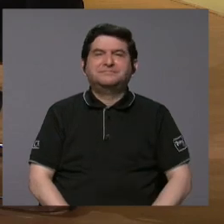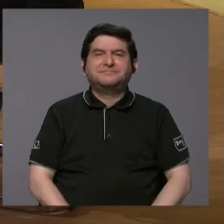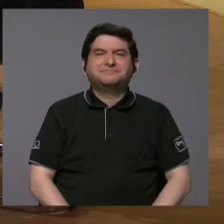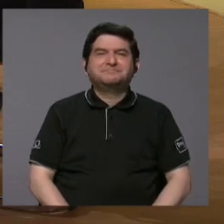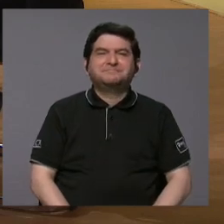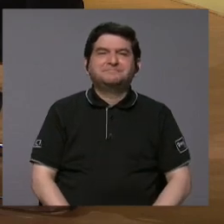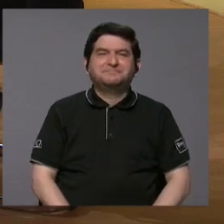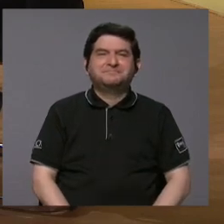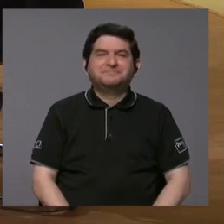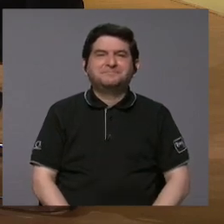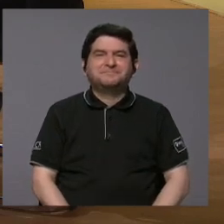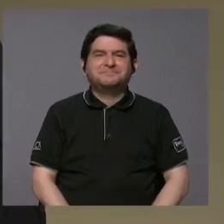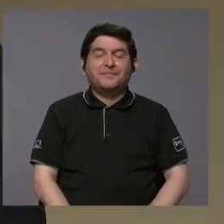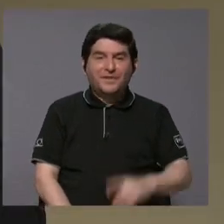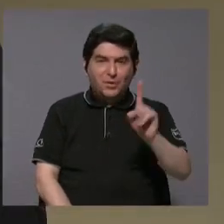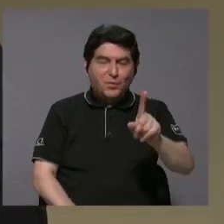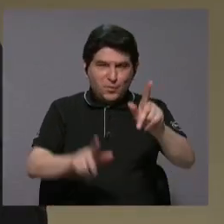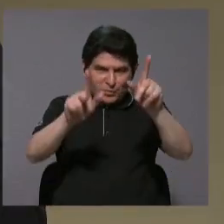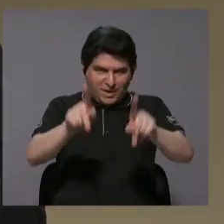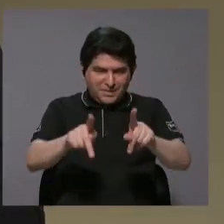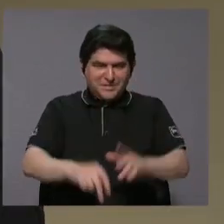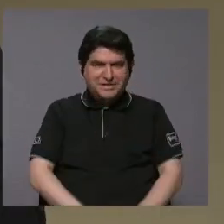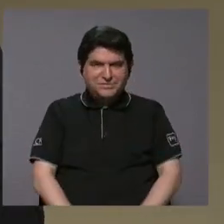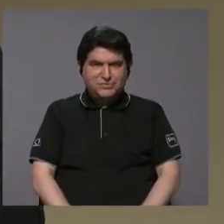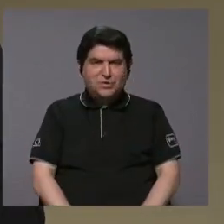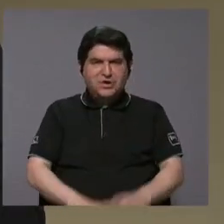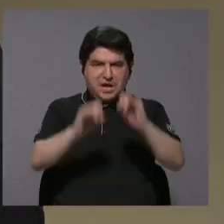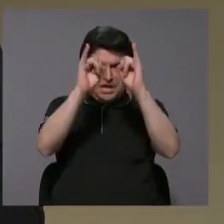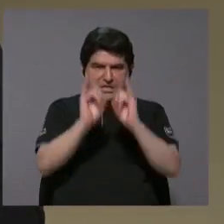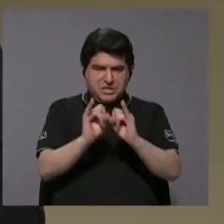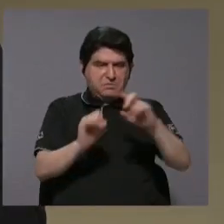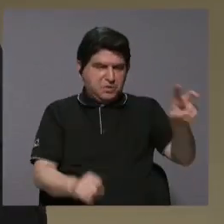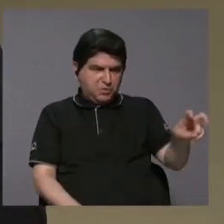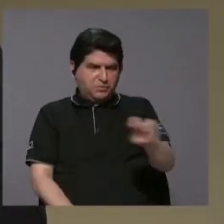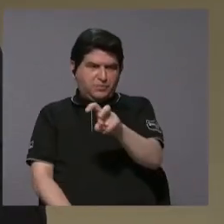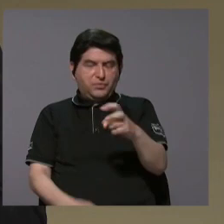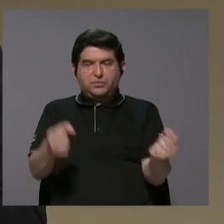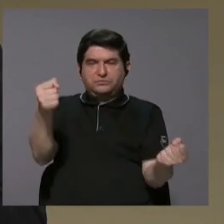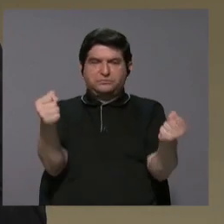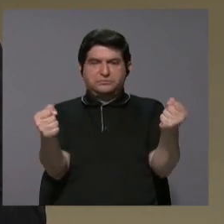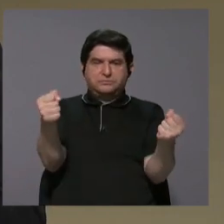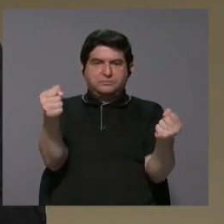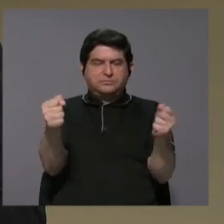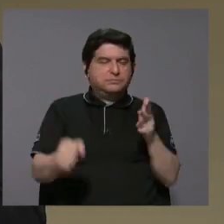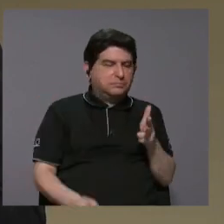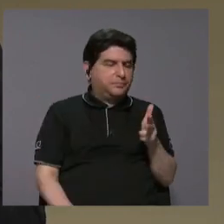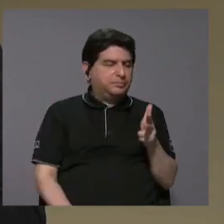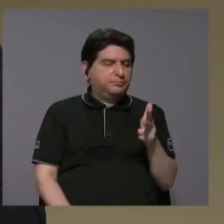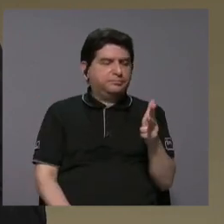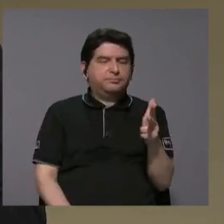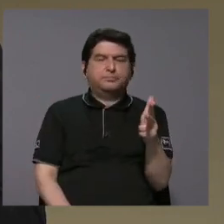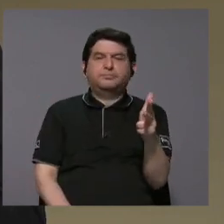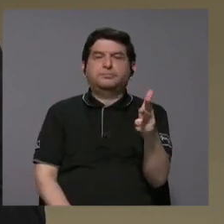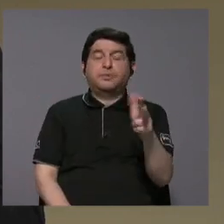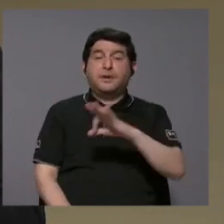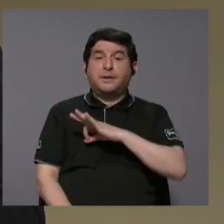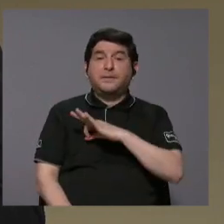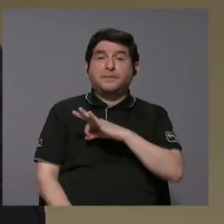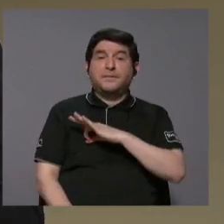Es que cuando una persona se transporta individualmente en un vehículo, se